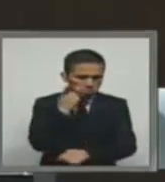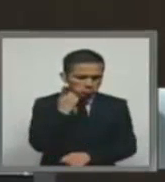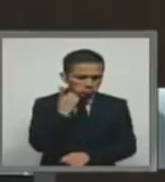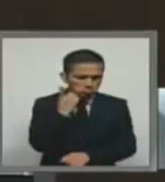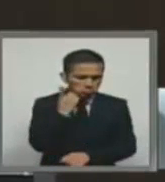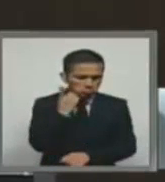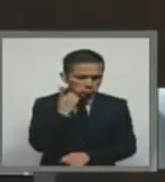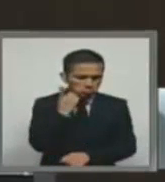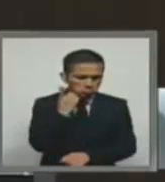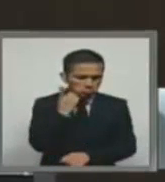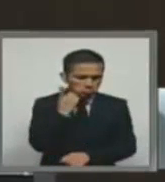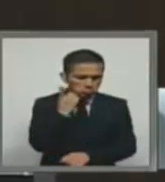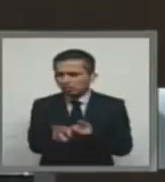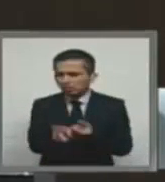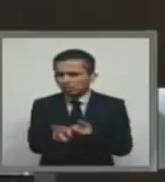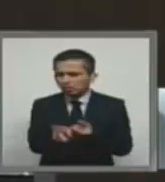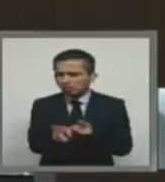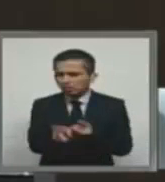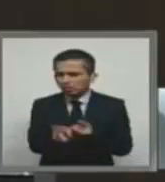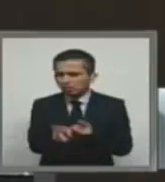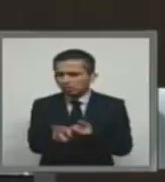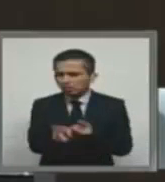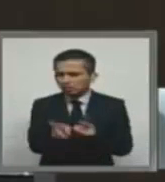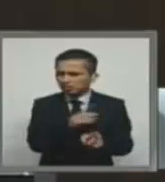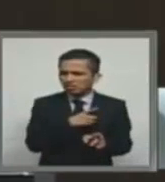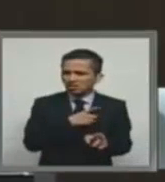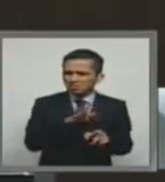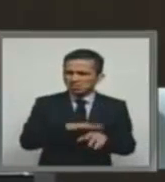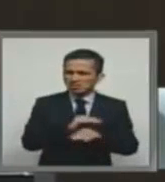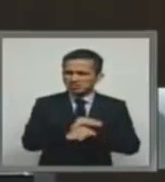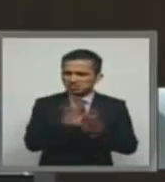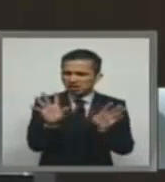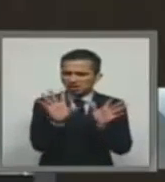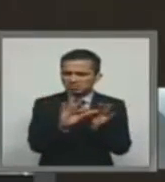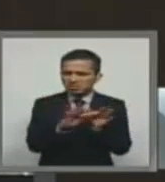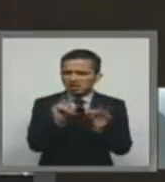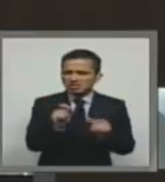definir lo que era la energía limpia y lo que era la energía renovable.